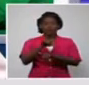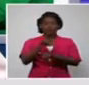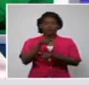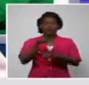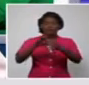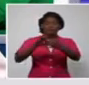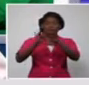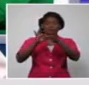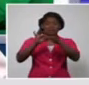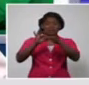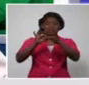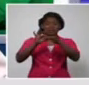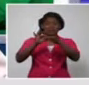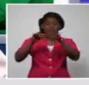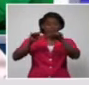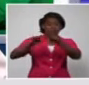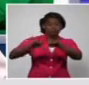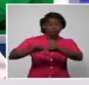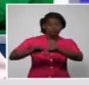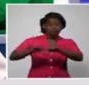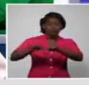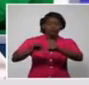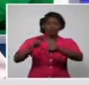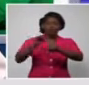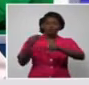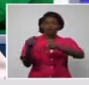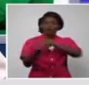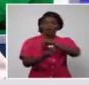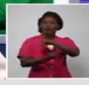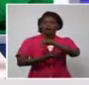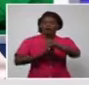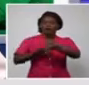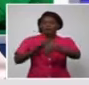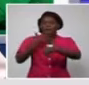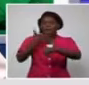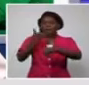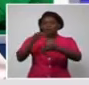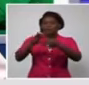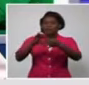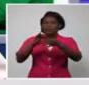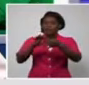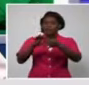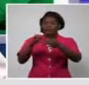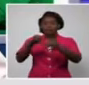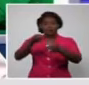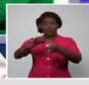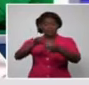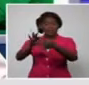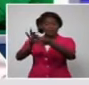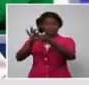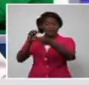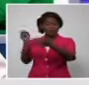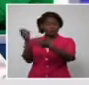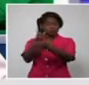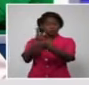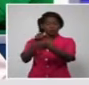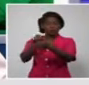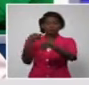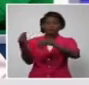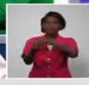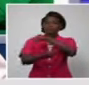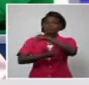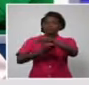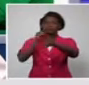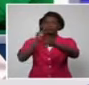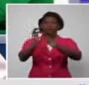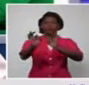grave y los dos graves que teníamos ayer pasan al estado de cuidado. Lo decimos y lo decimos